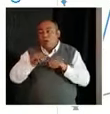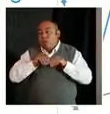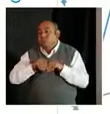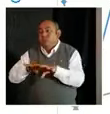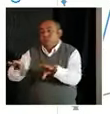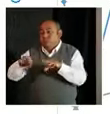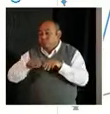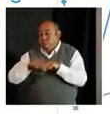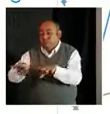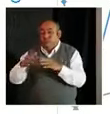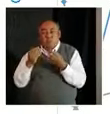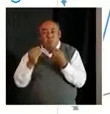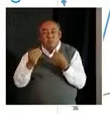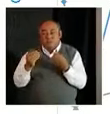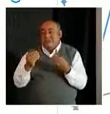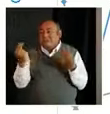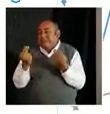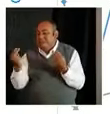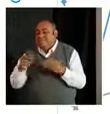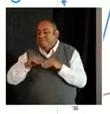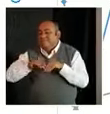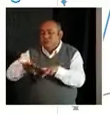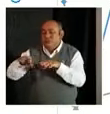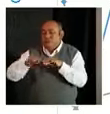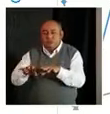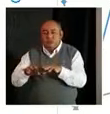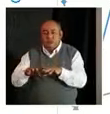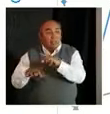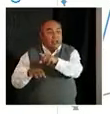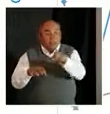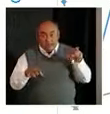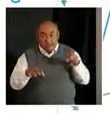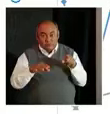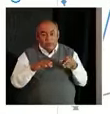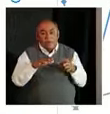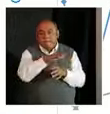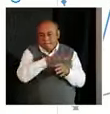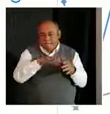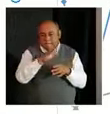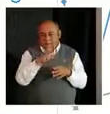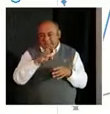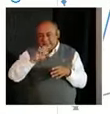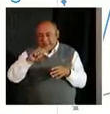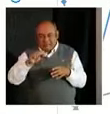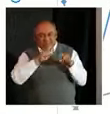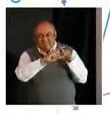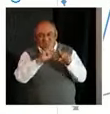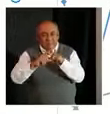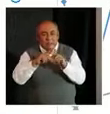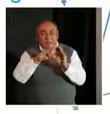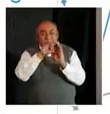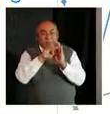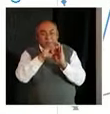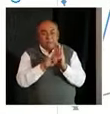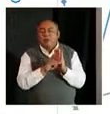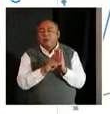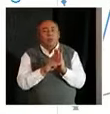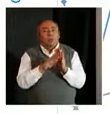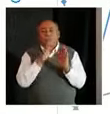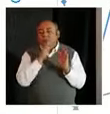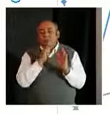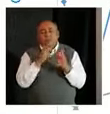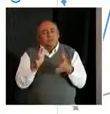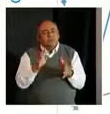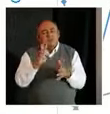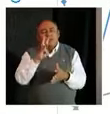todavía disminuir de una manera importante el promedio de extracción. De hecho, estamos alrededor de los